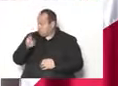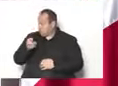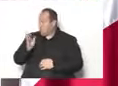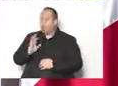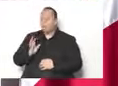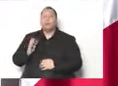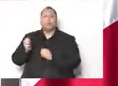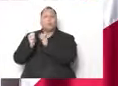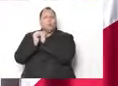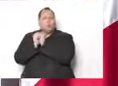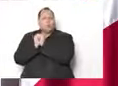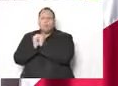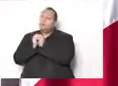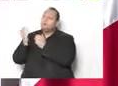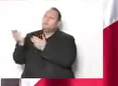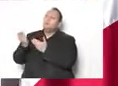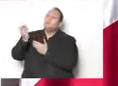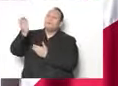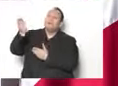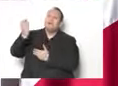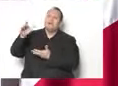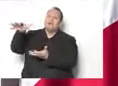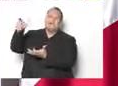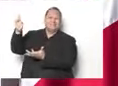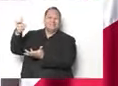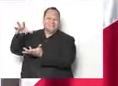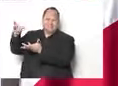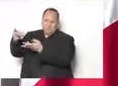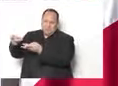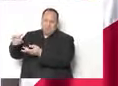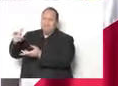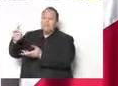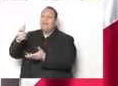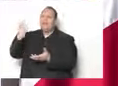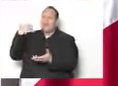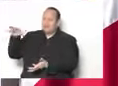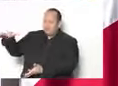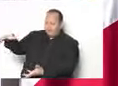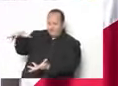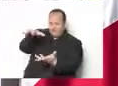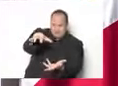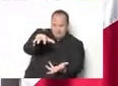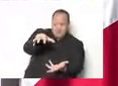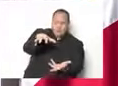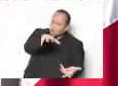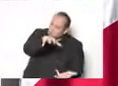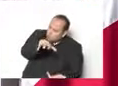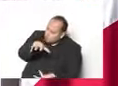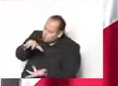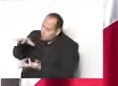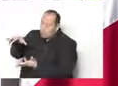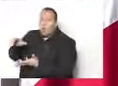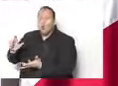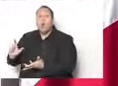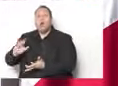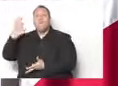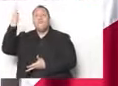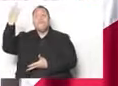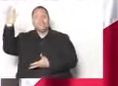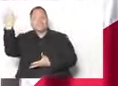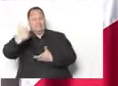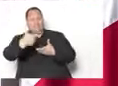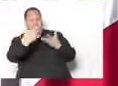manera conjunta a solicitar al agente fiduciario la devolución de las participaciones federales